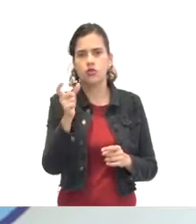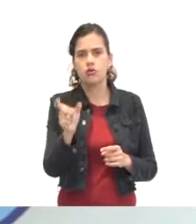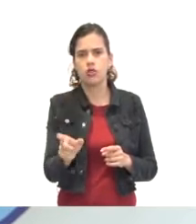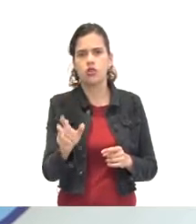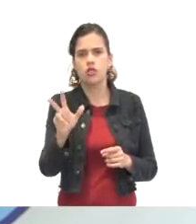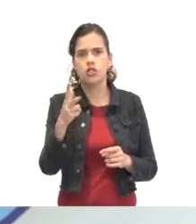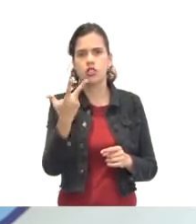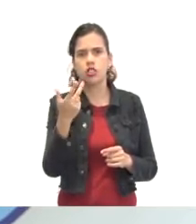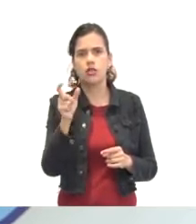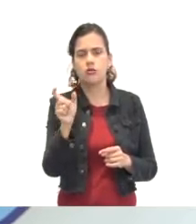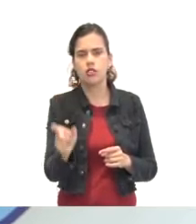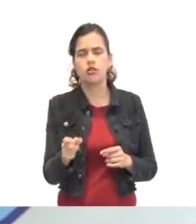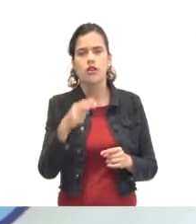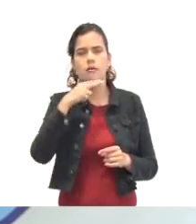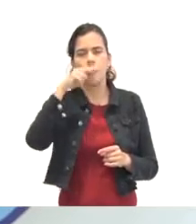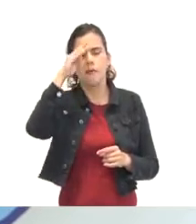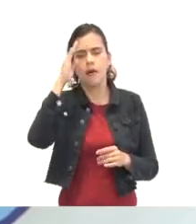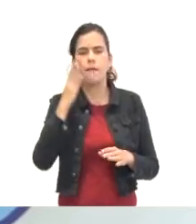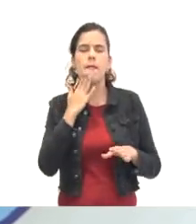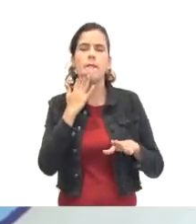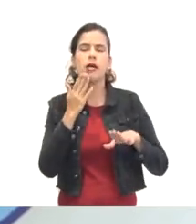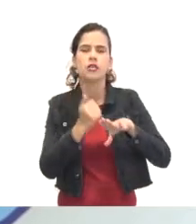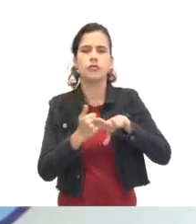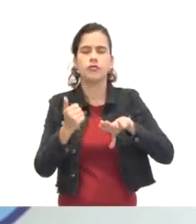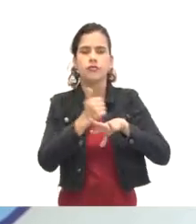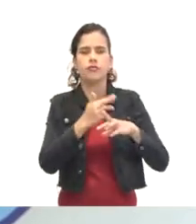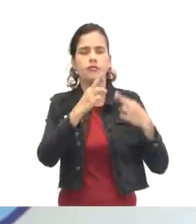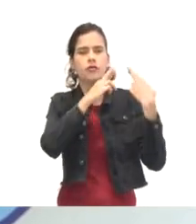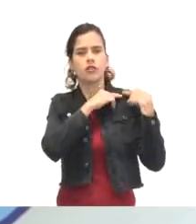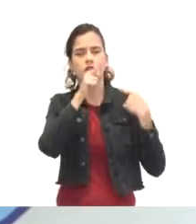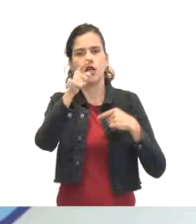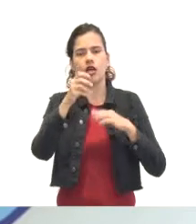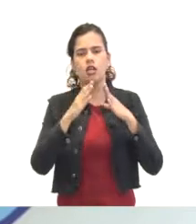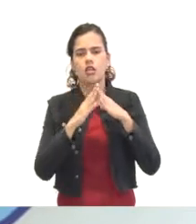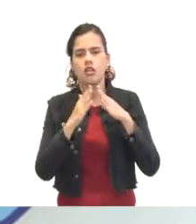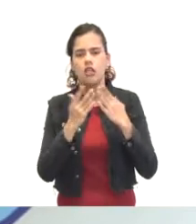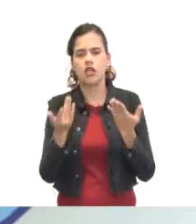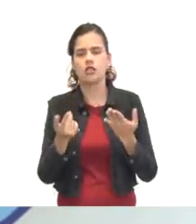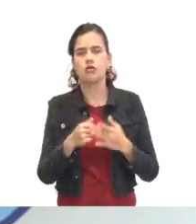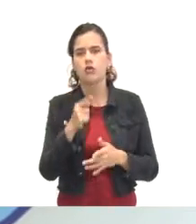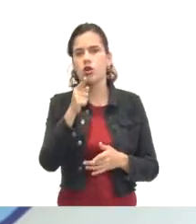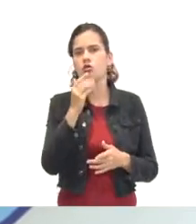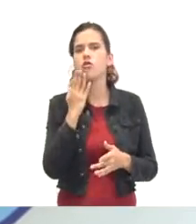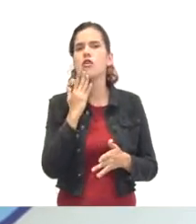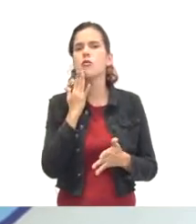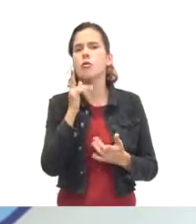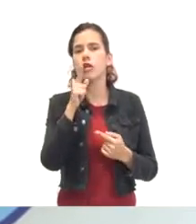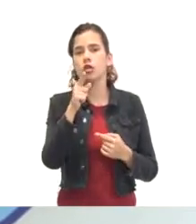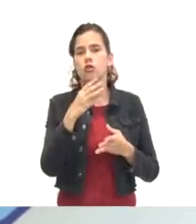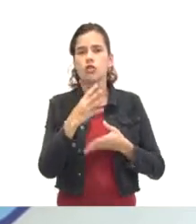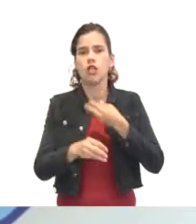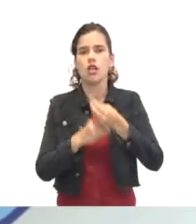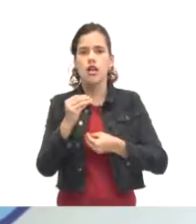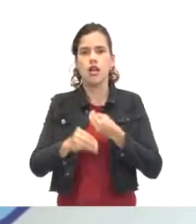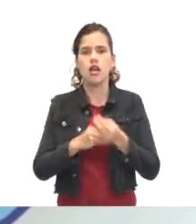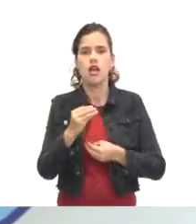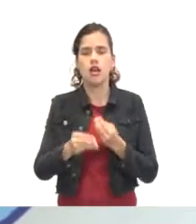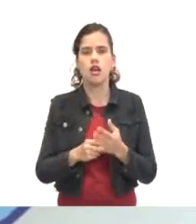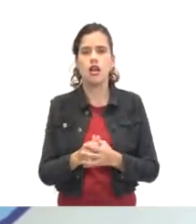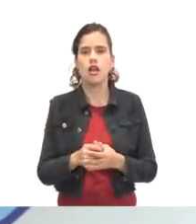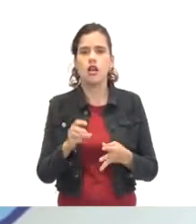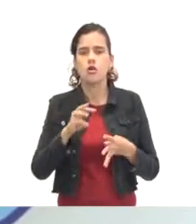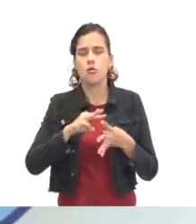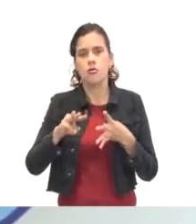tercera persona. Mamá, papá, adulto significativo allá en casa. Estos fueron algunos ejemplos para que ustedes elaboren